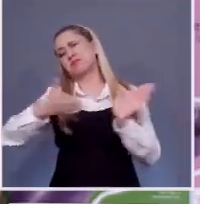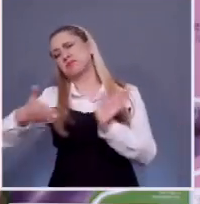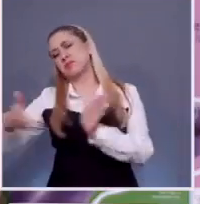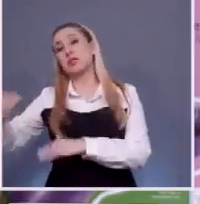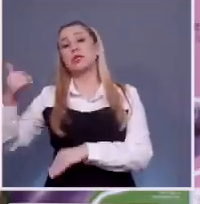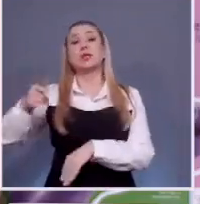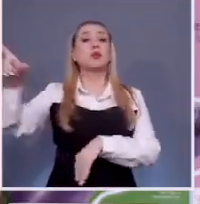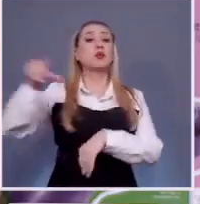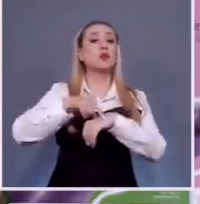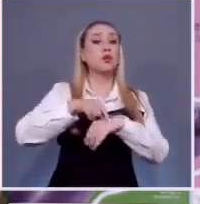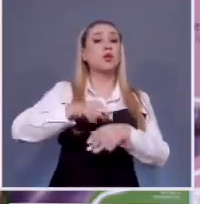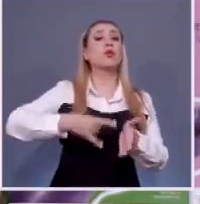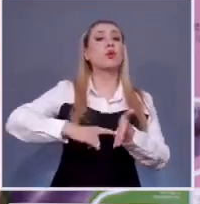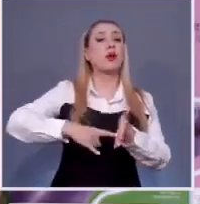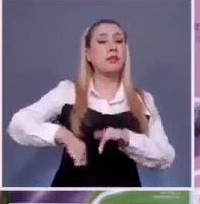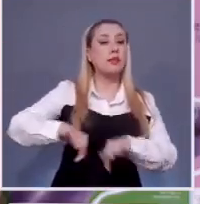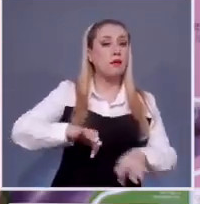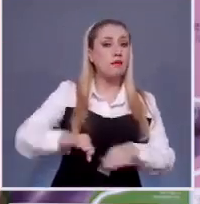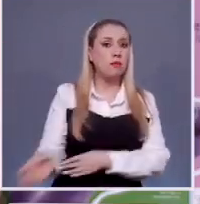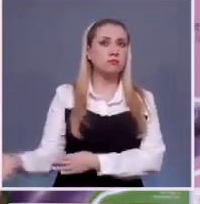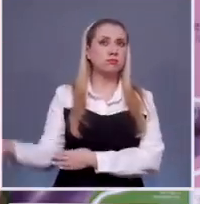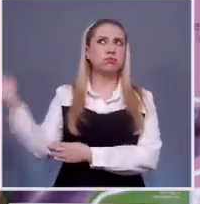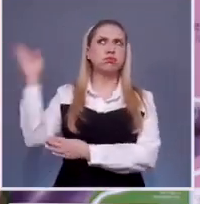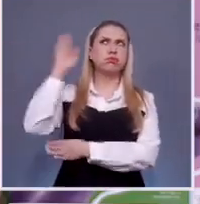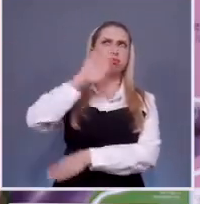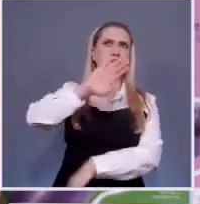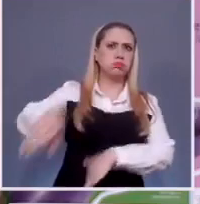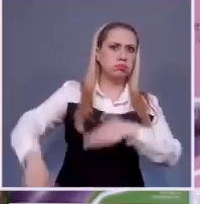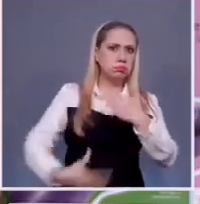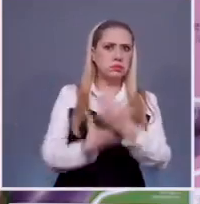salud, cuál es la infraestructura que tienen, por qué